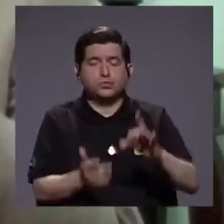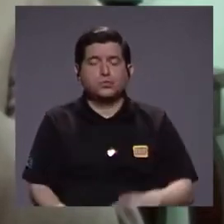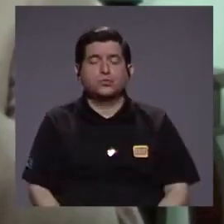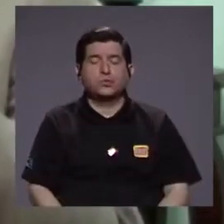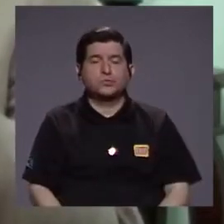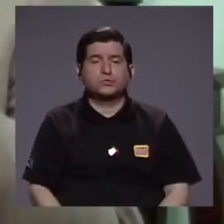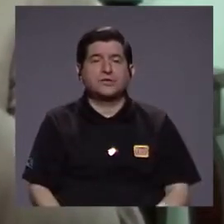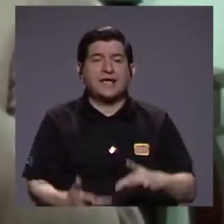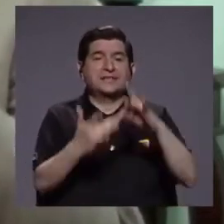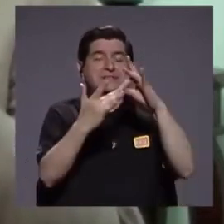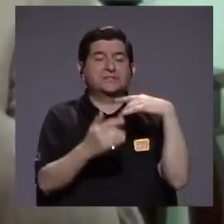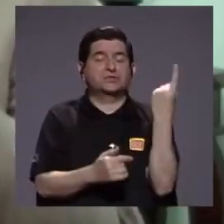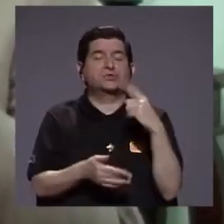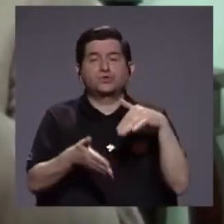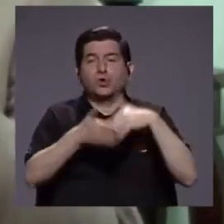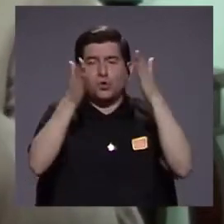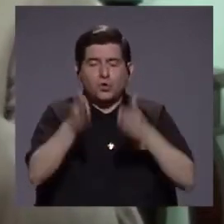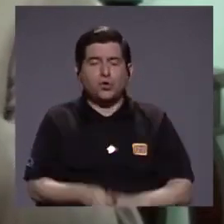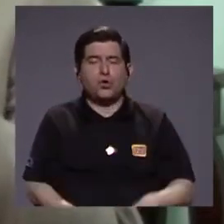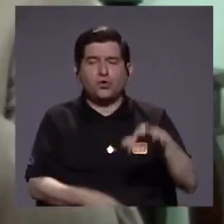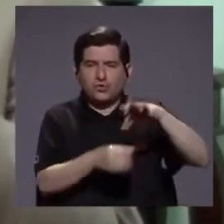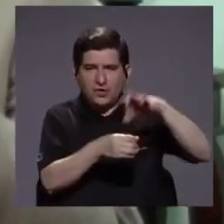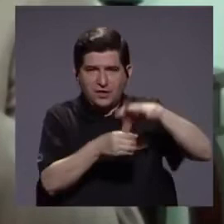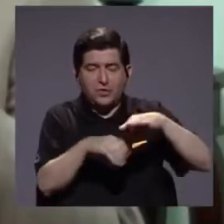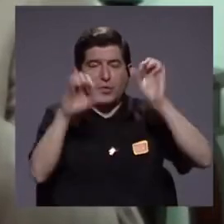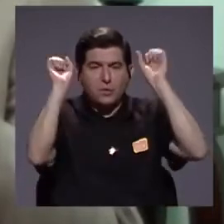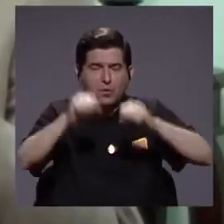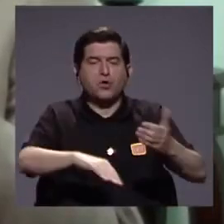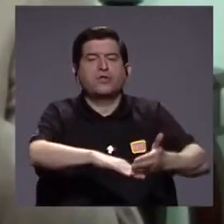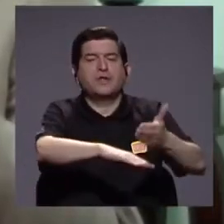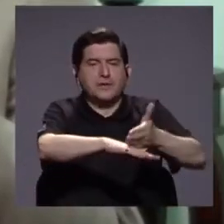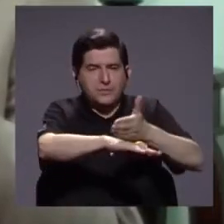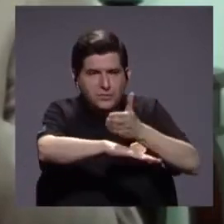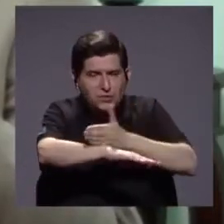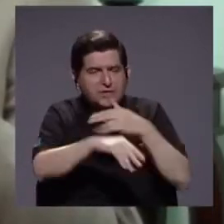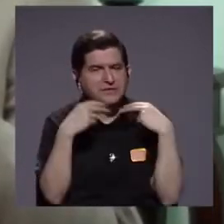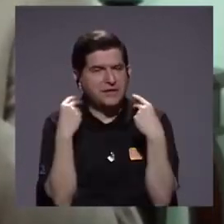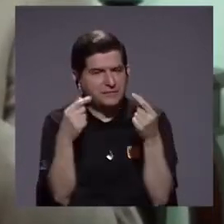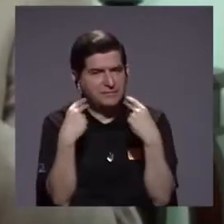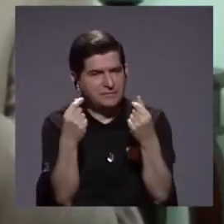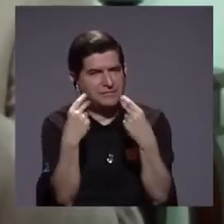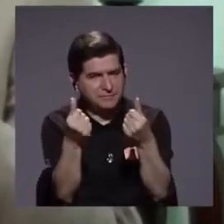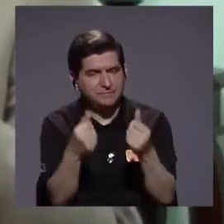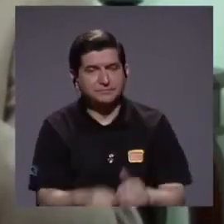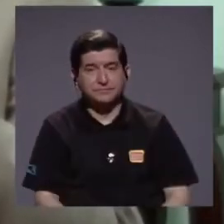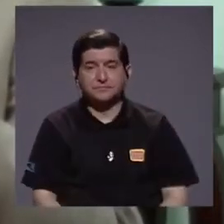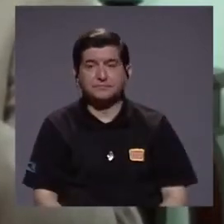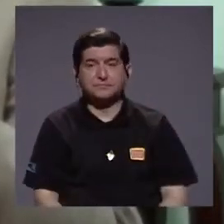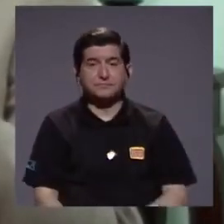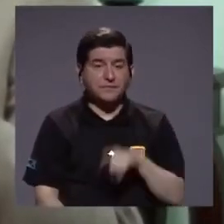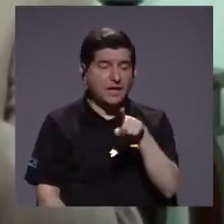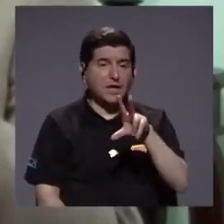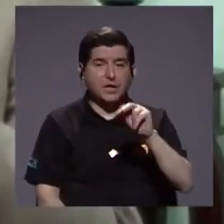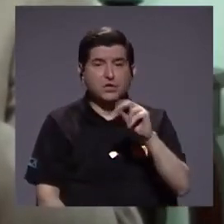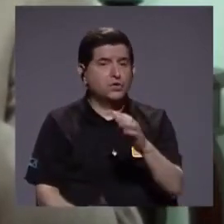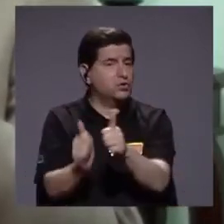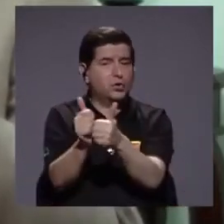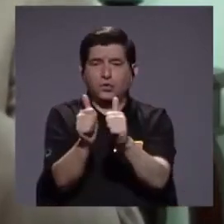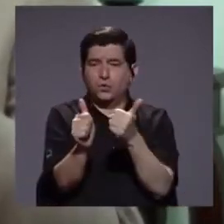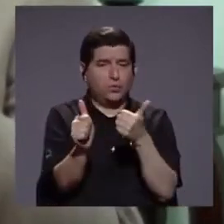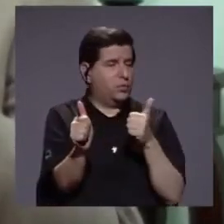para solo estudiantes de agronomía, con el fin de que puedan avanzar rápidamente, para que no queden en